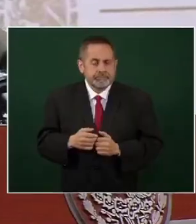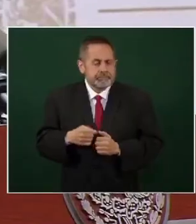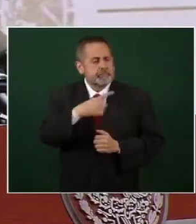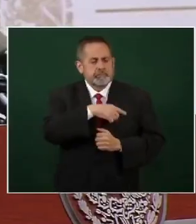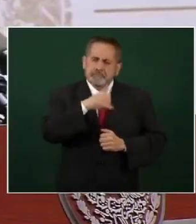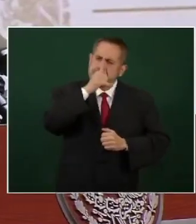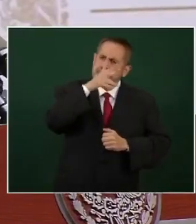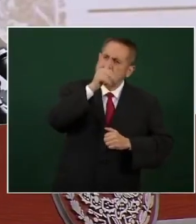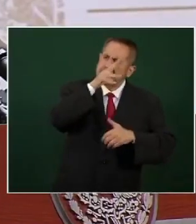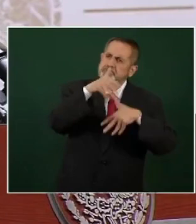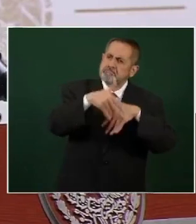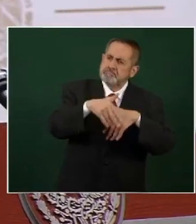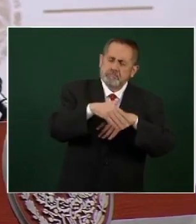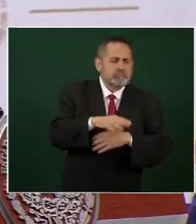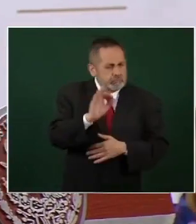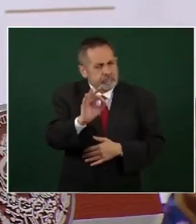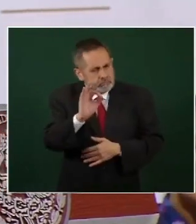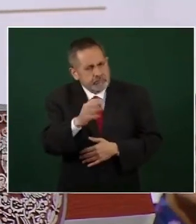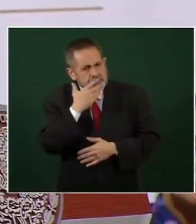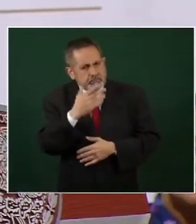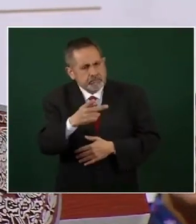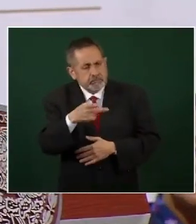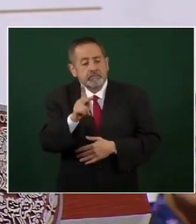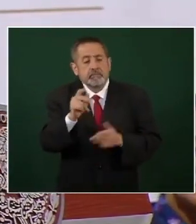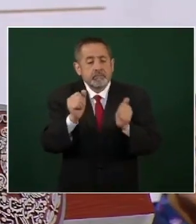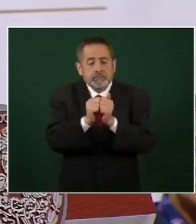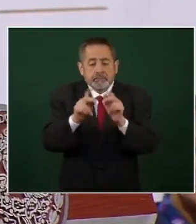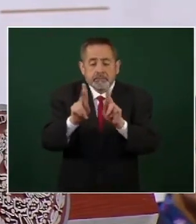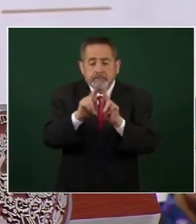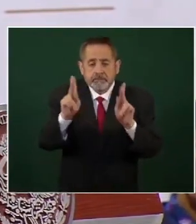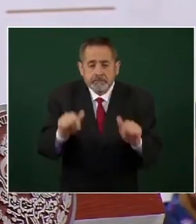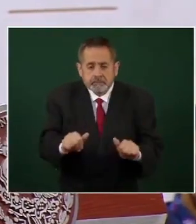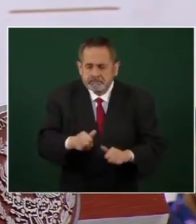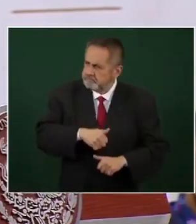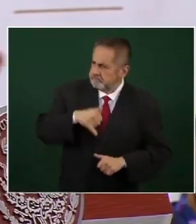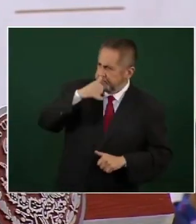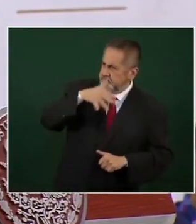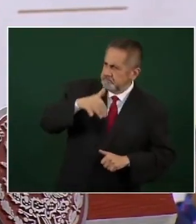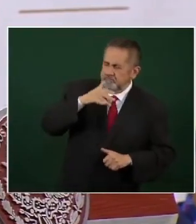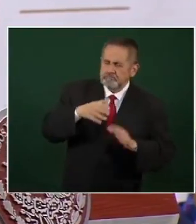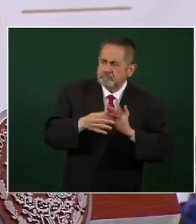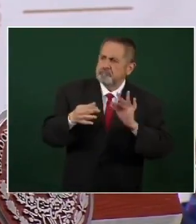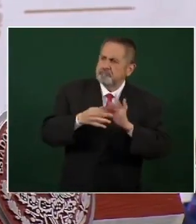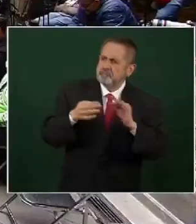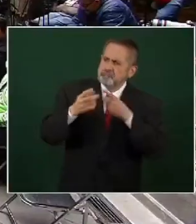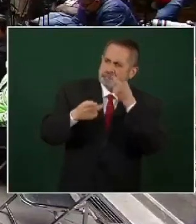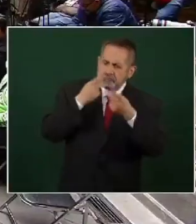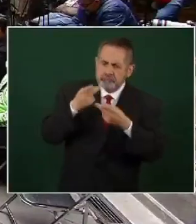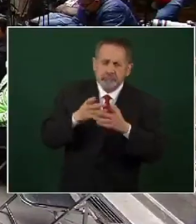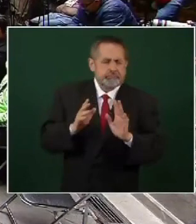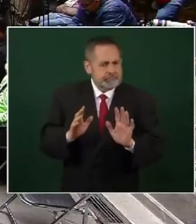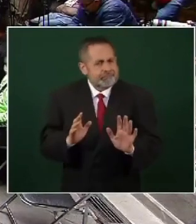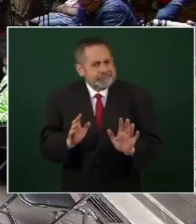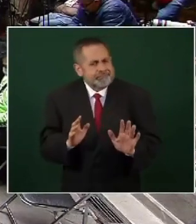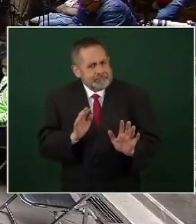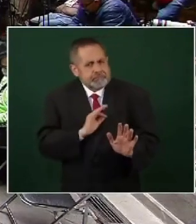protestar en forma pacífica. O sea, si nos